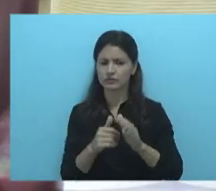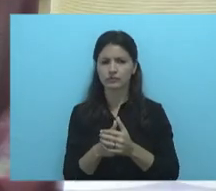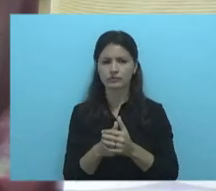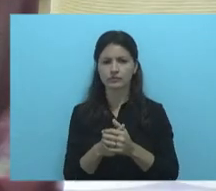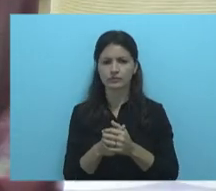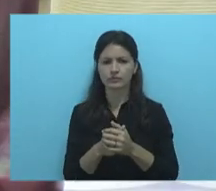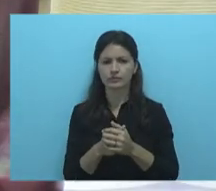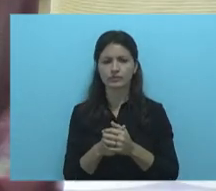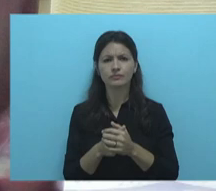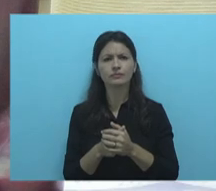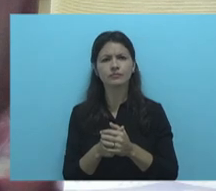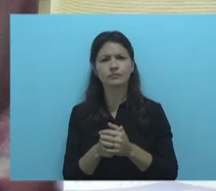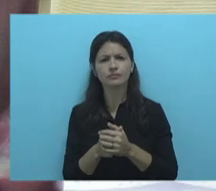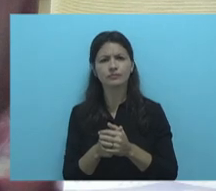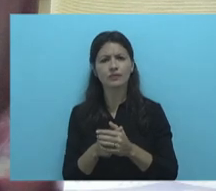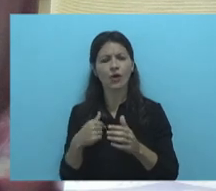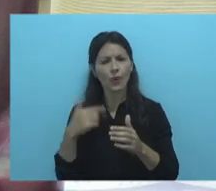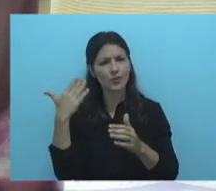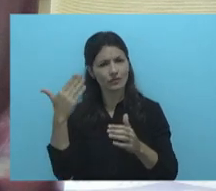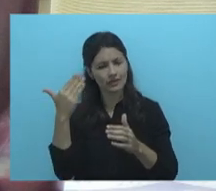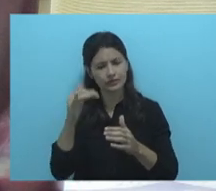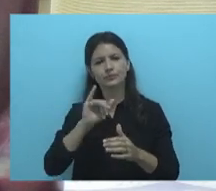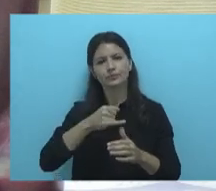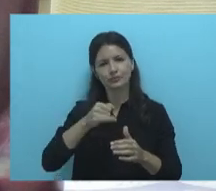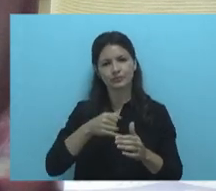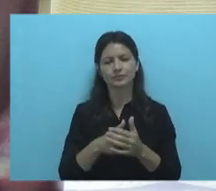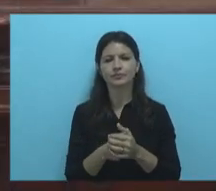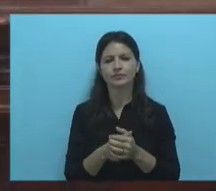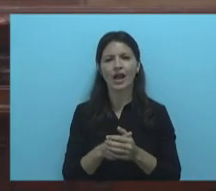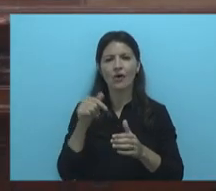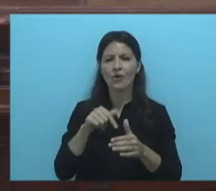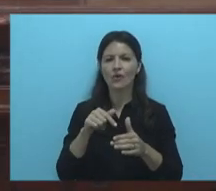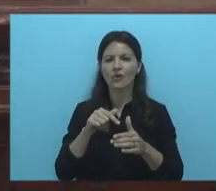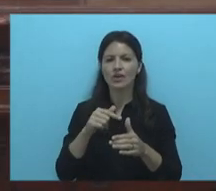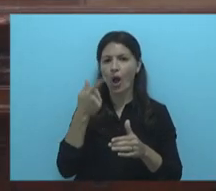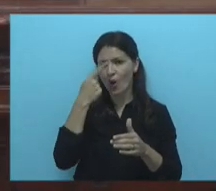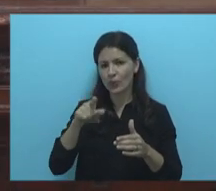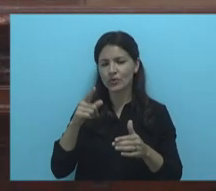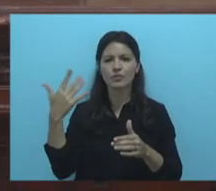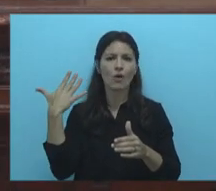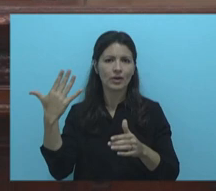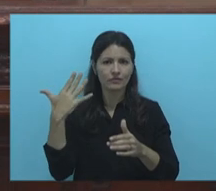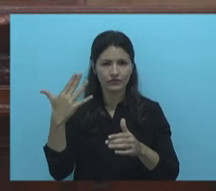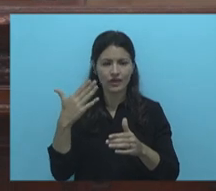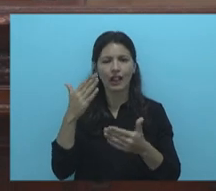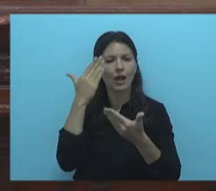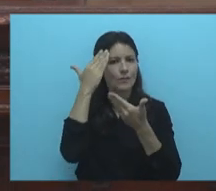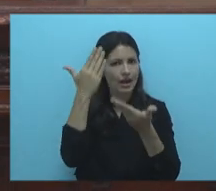sobre el momento de las manifestaciones y homenajes? Bien, estamos en el momento de las manifestaciones y homenajes.